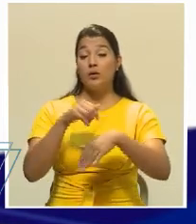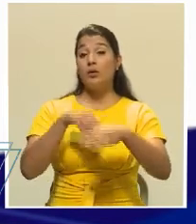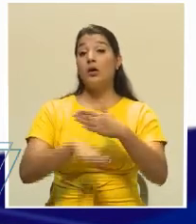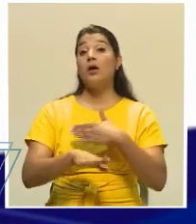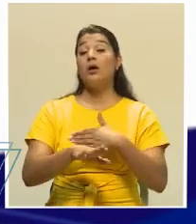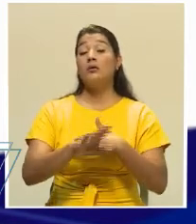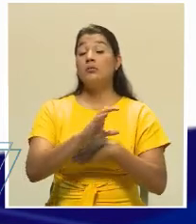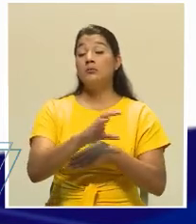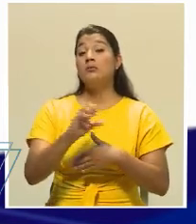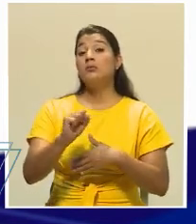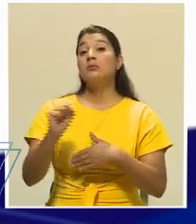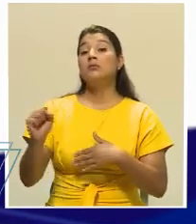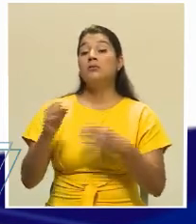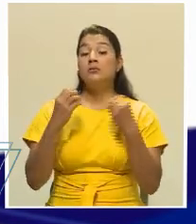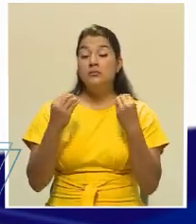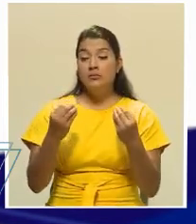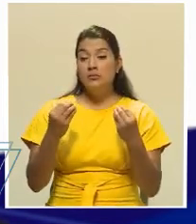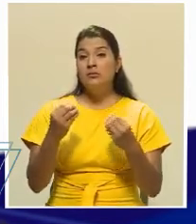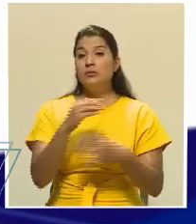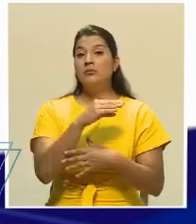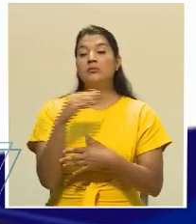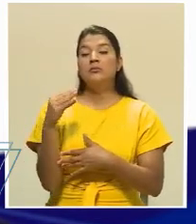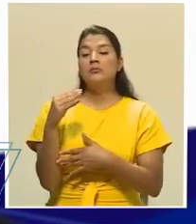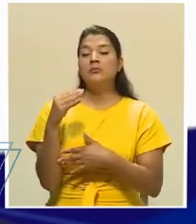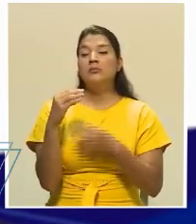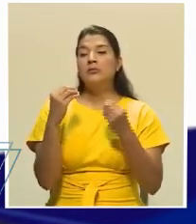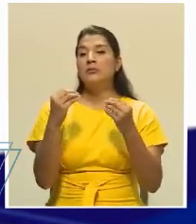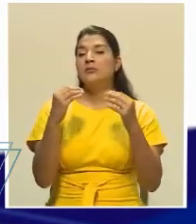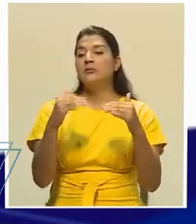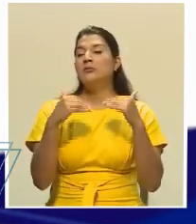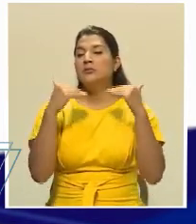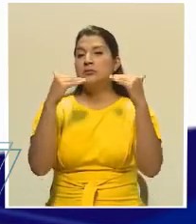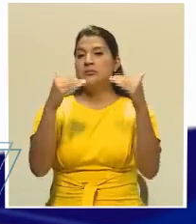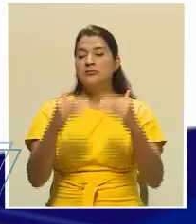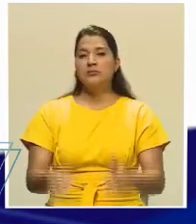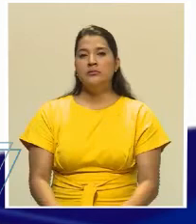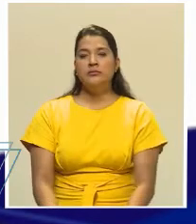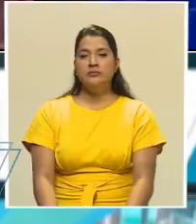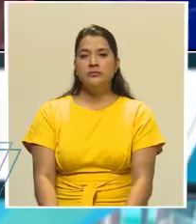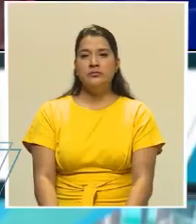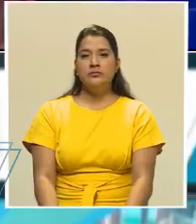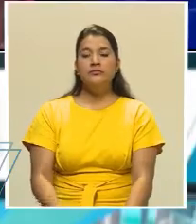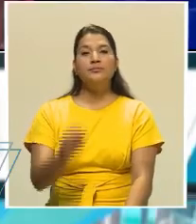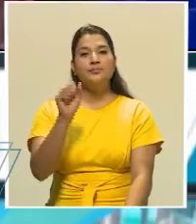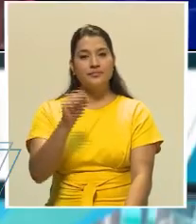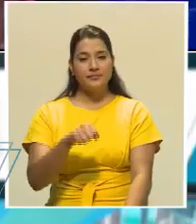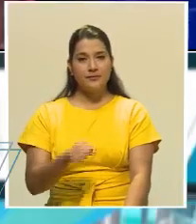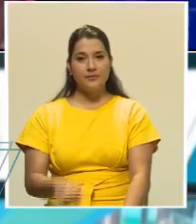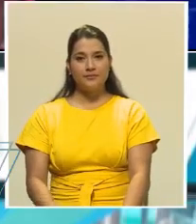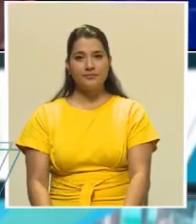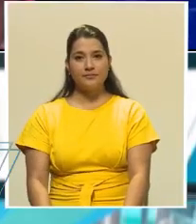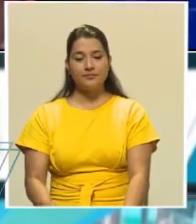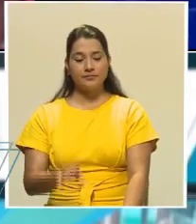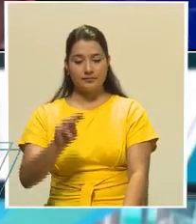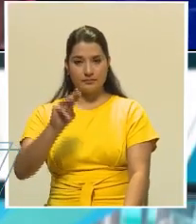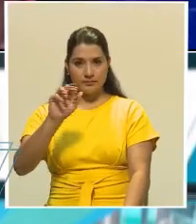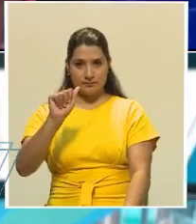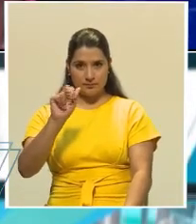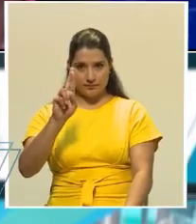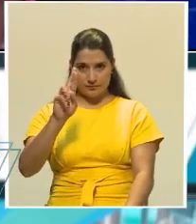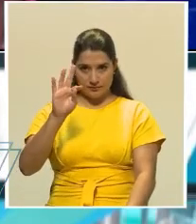son muchas y de muy altos montos. Así es. Doña